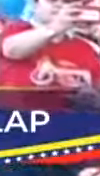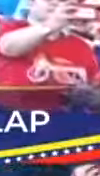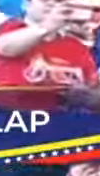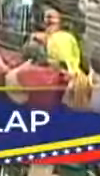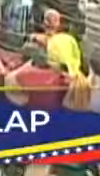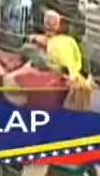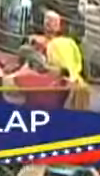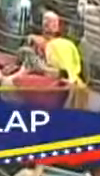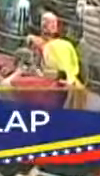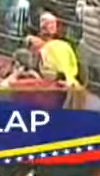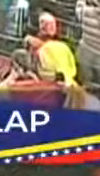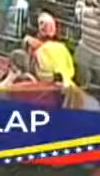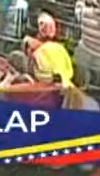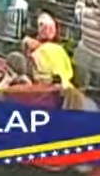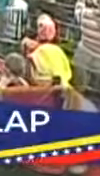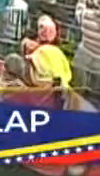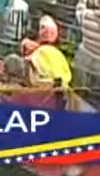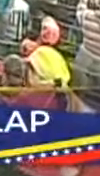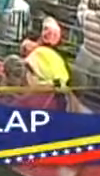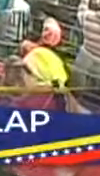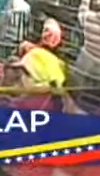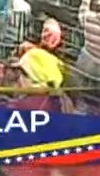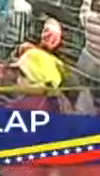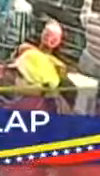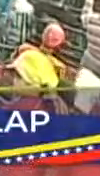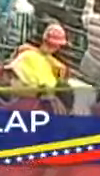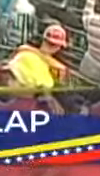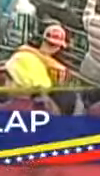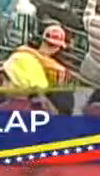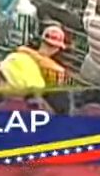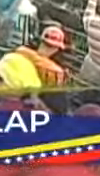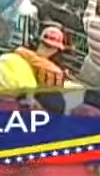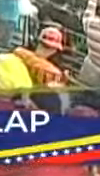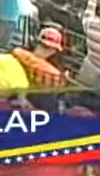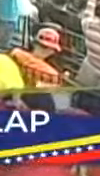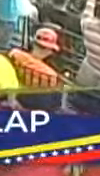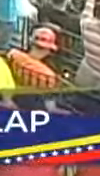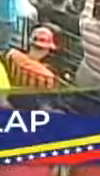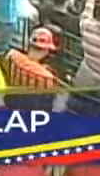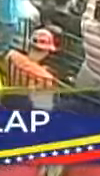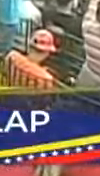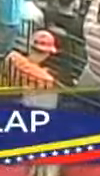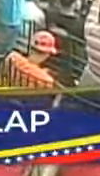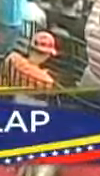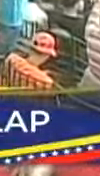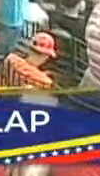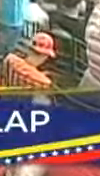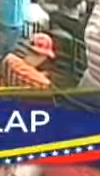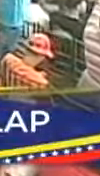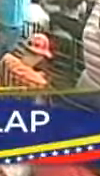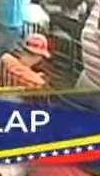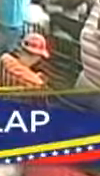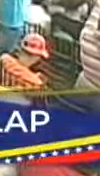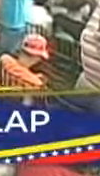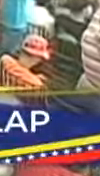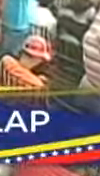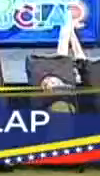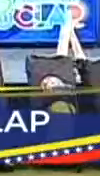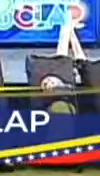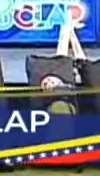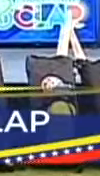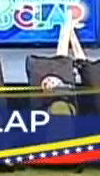Y a todos los CLAP, con la felicidad de haber venido hasta este domo de San Juan de